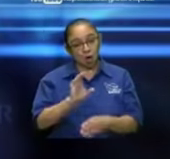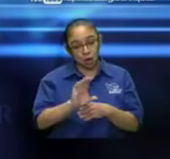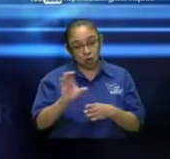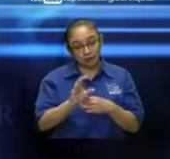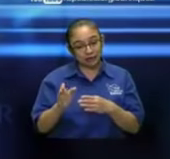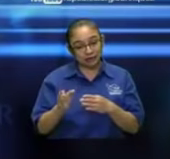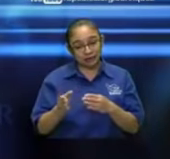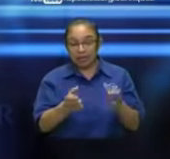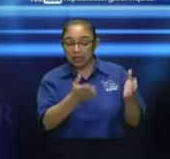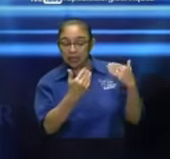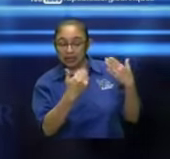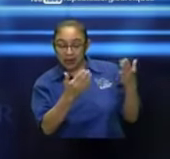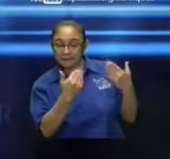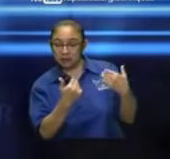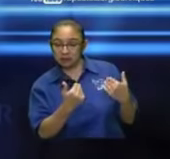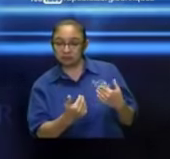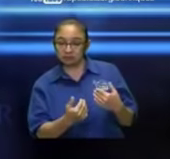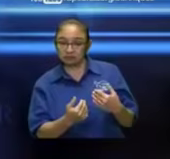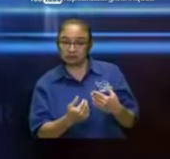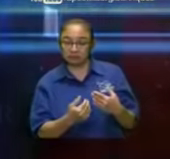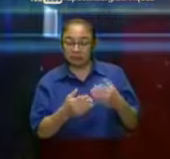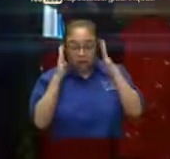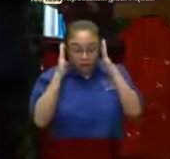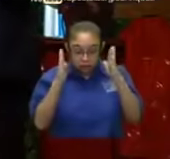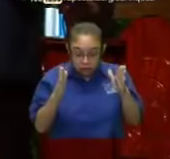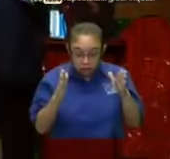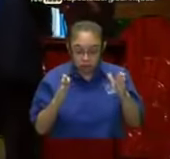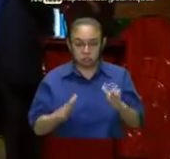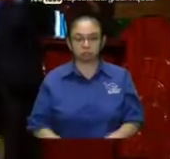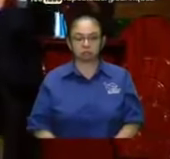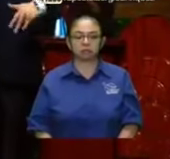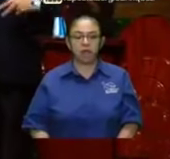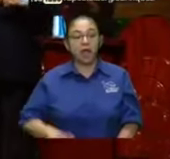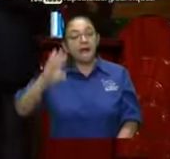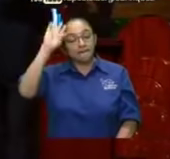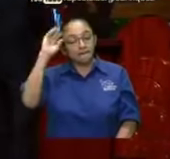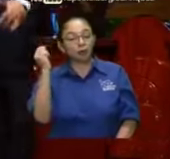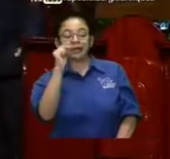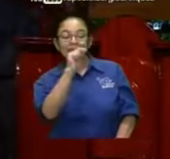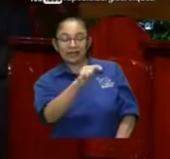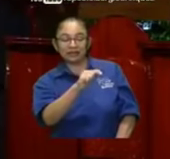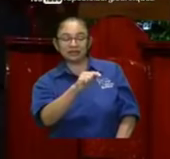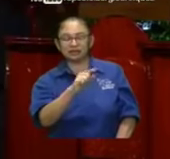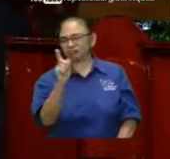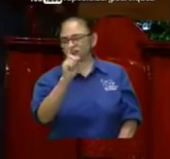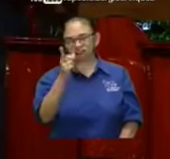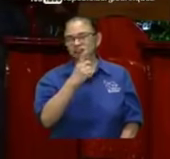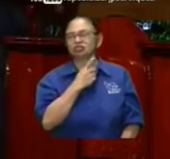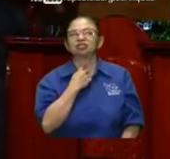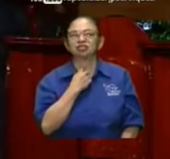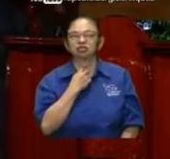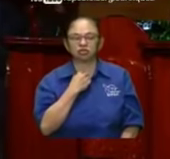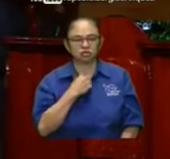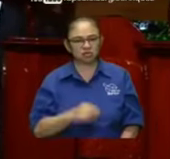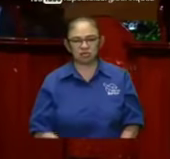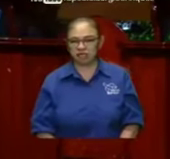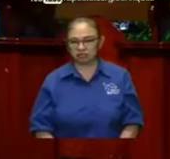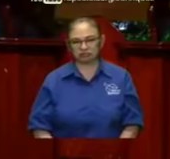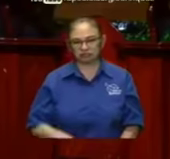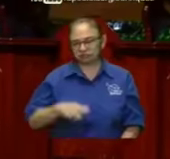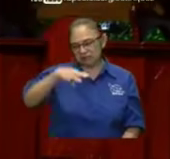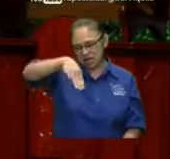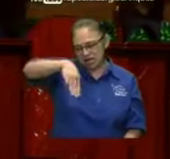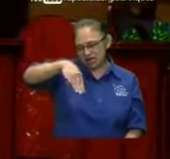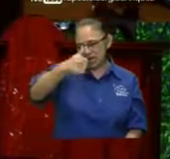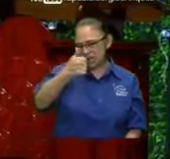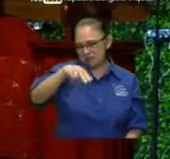las cosas con una estrategia terrenal, porque esto ya nos cayó mal. Ya el maná, ya eso